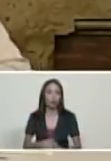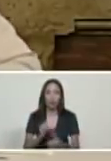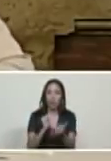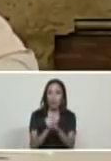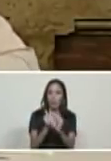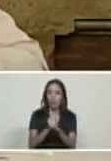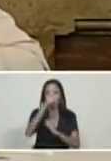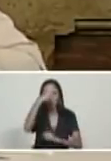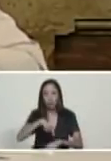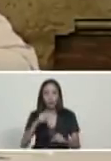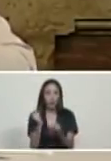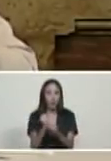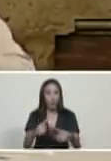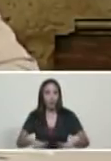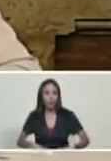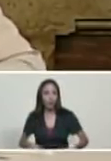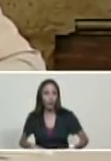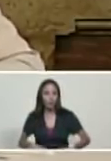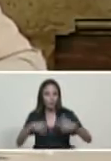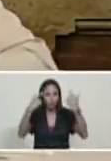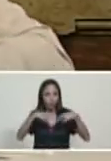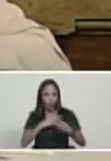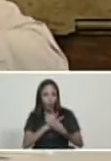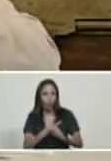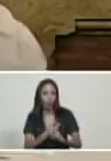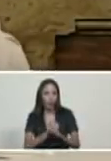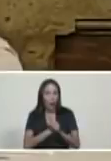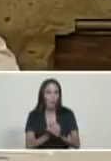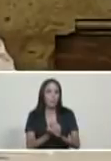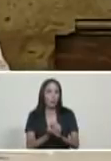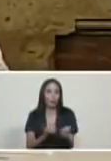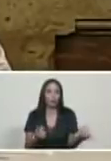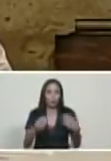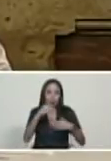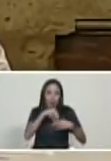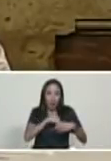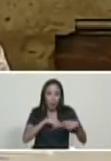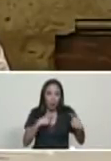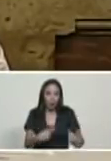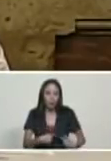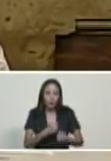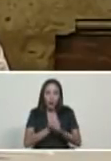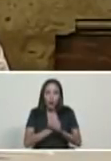con su dedicación, con su buena voluntad, con la belleza de su espíritu,